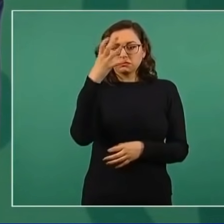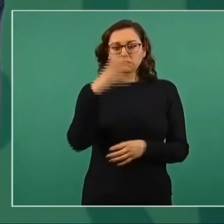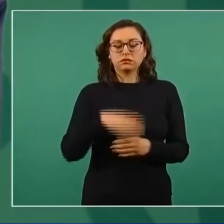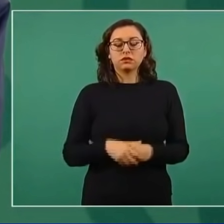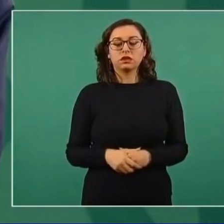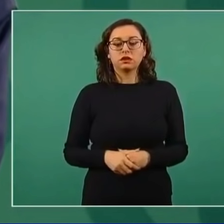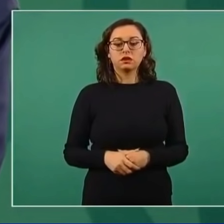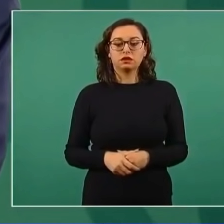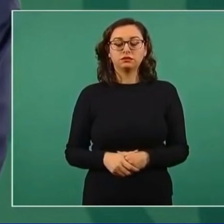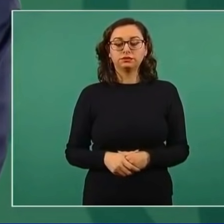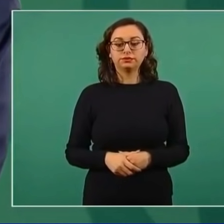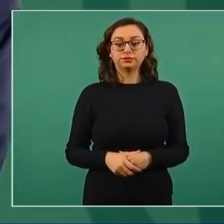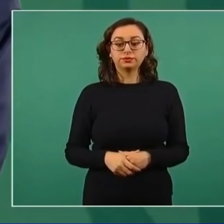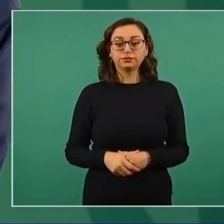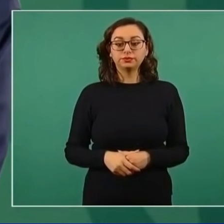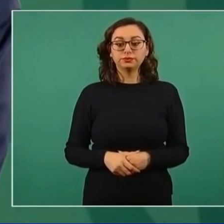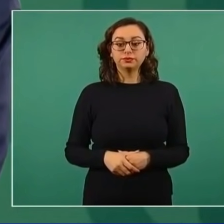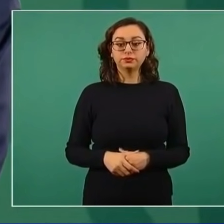Entonces,